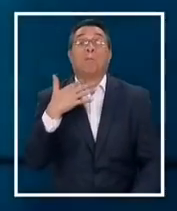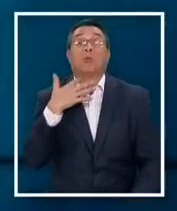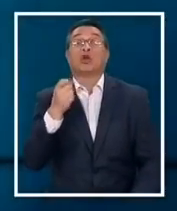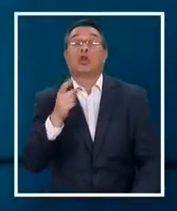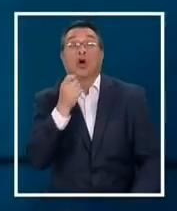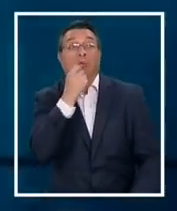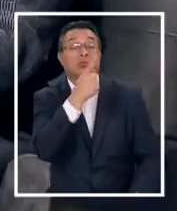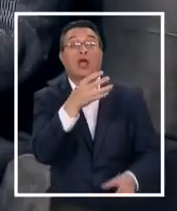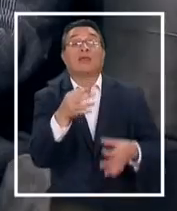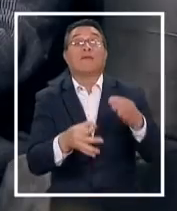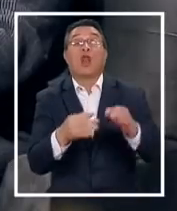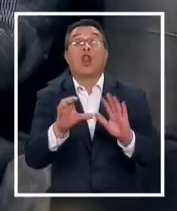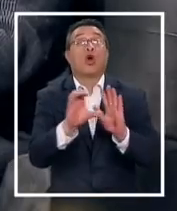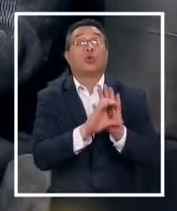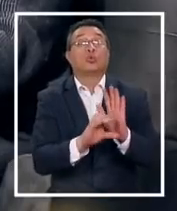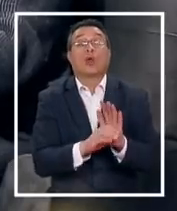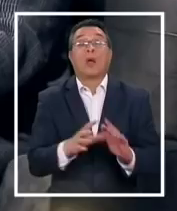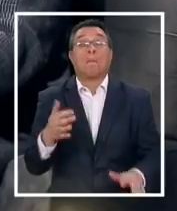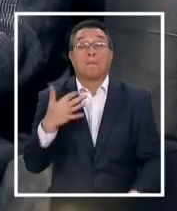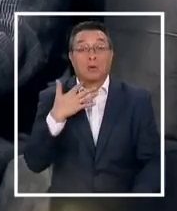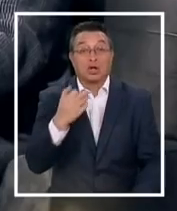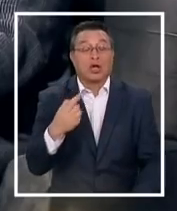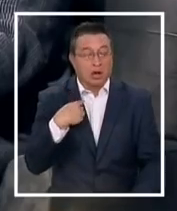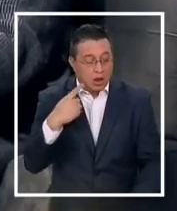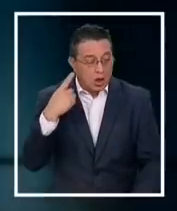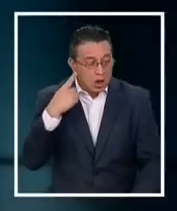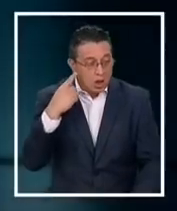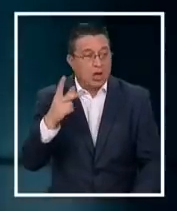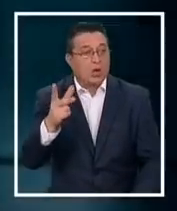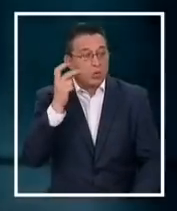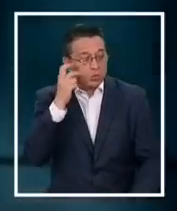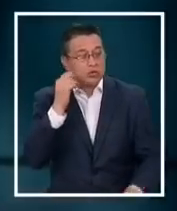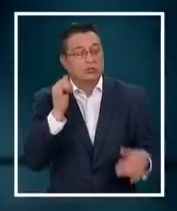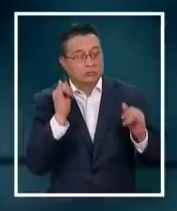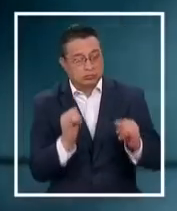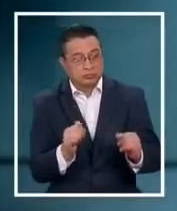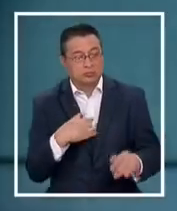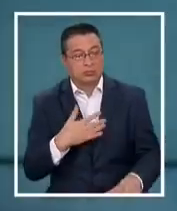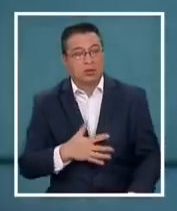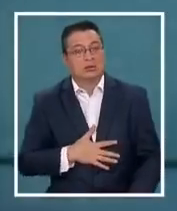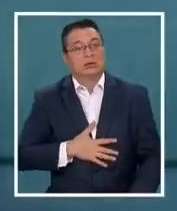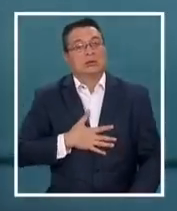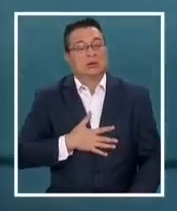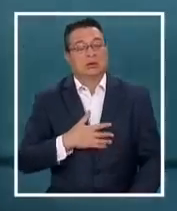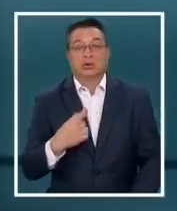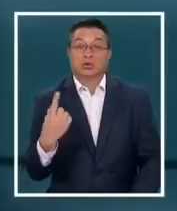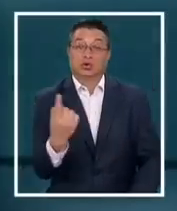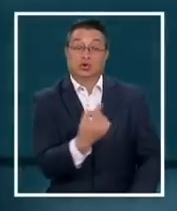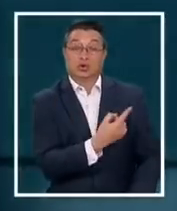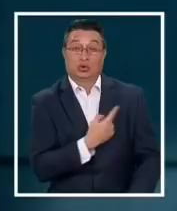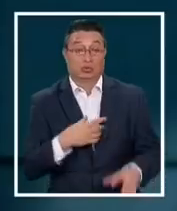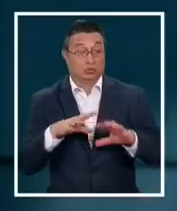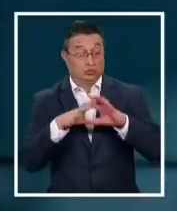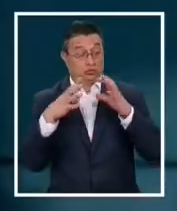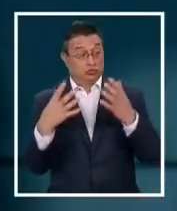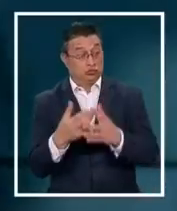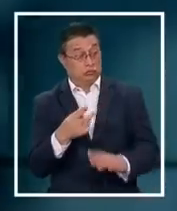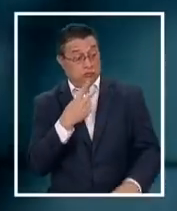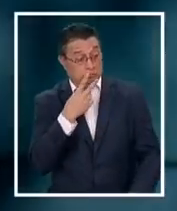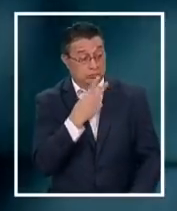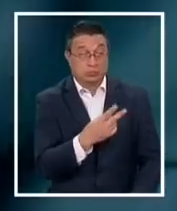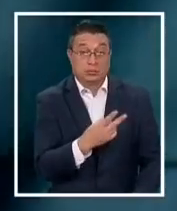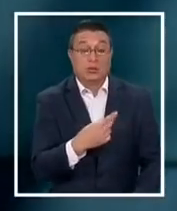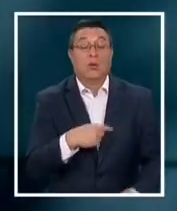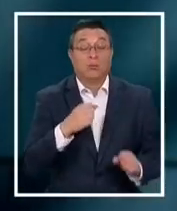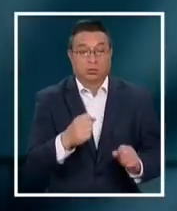Tribunal Constitucional, el gobierno? Bueno, porque efectivamente escuchó y consideró, y todo el mundo abrió el tema, no